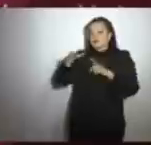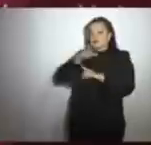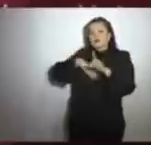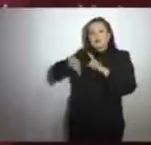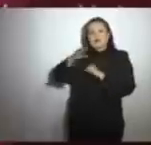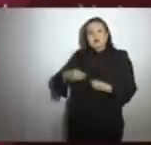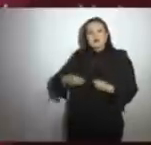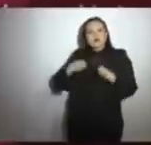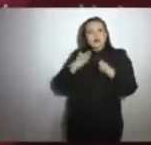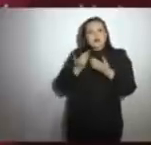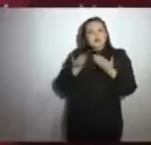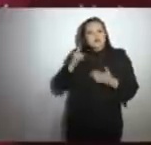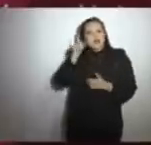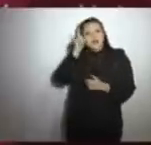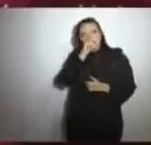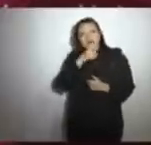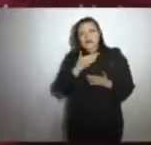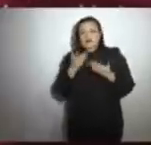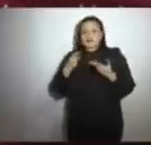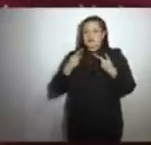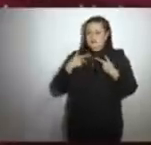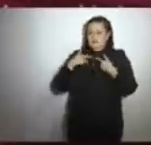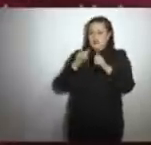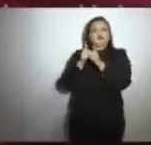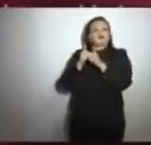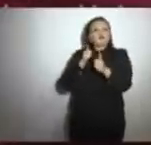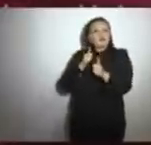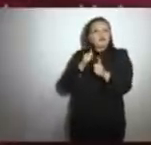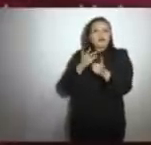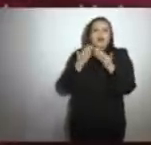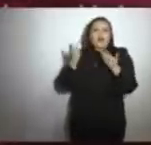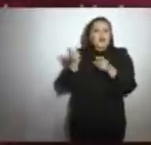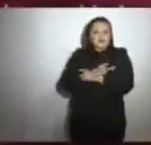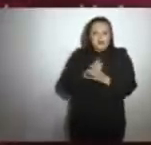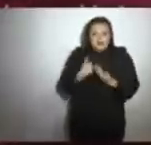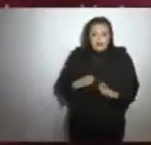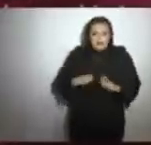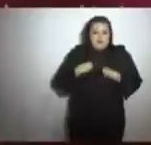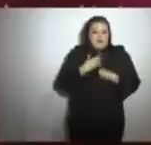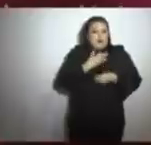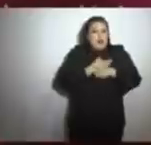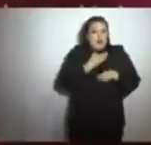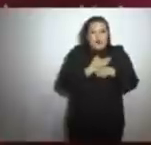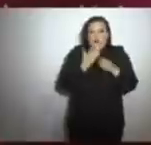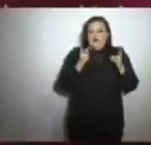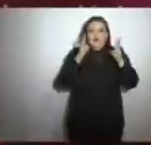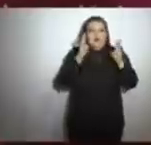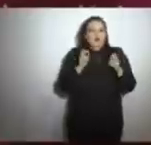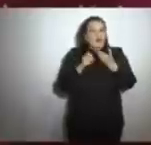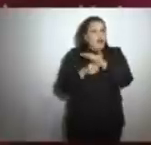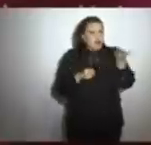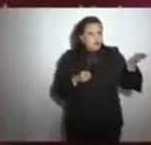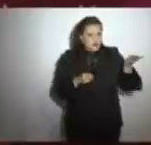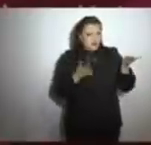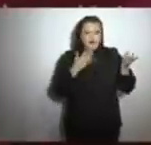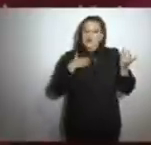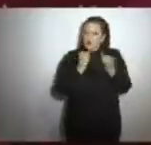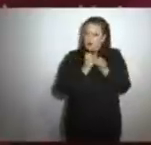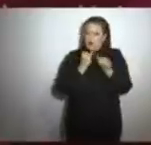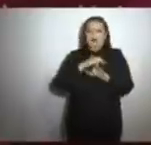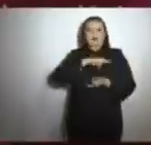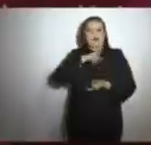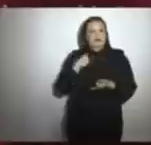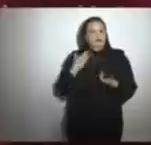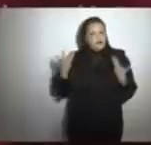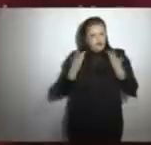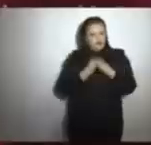más difíciles, con mayores desventajas. La vida nos ha colocado en este tema, a ustedes y a nosotros. Y estamos